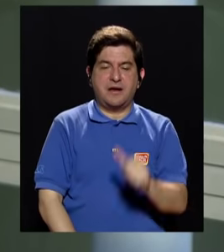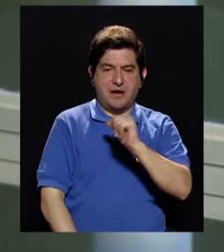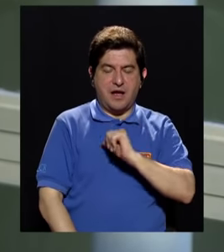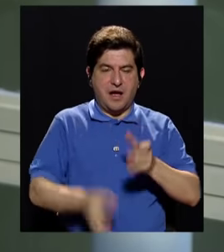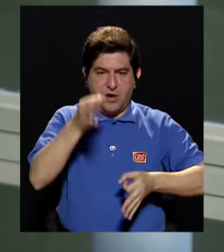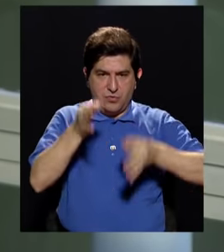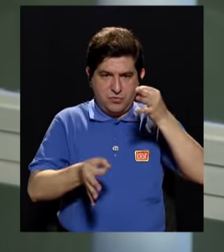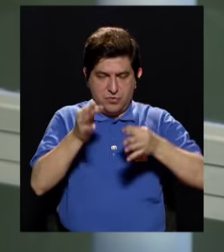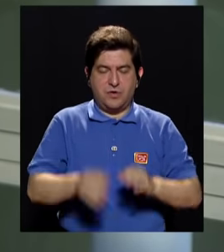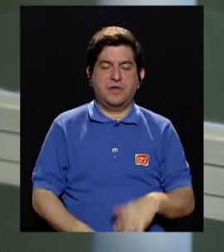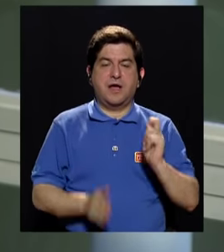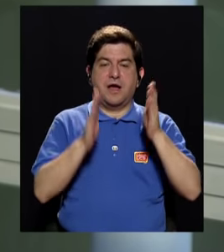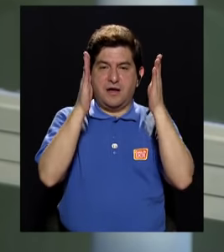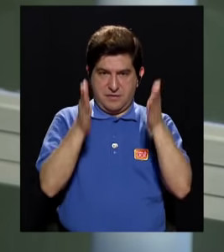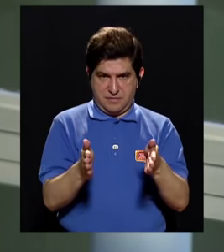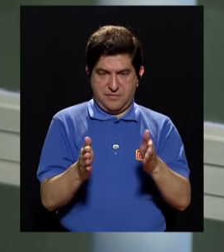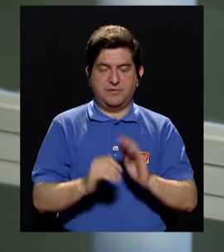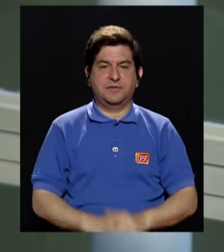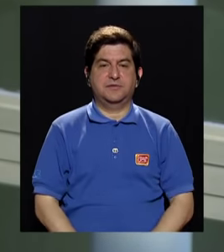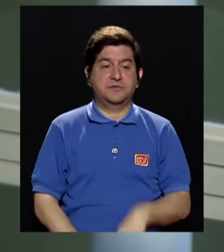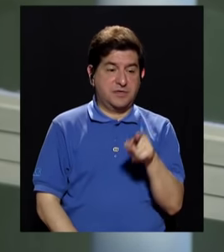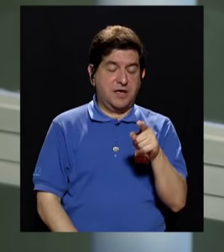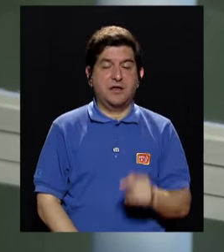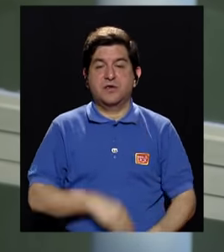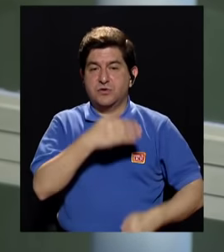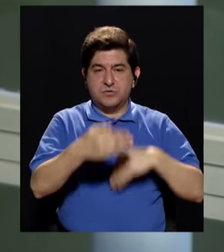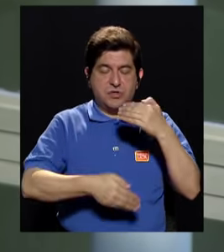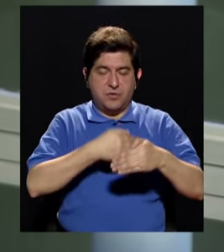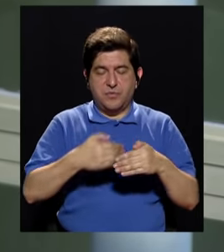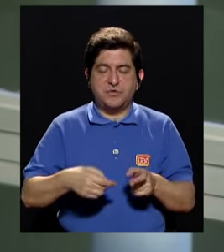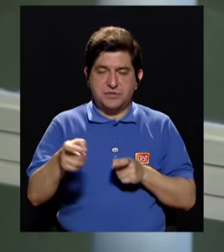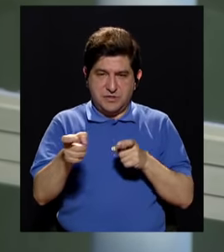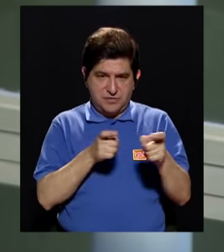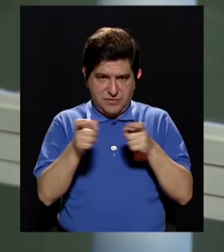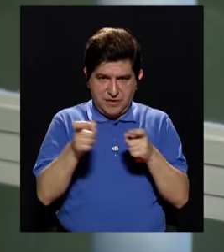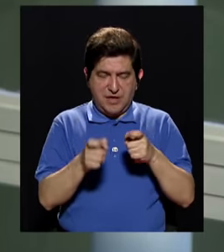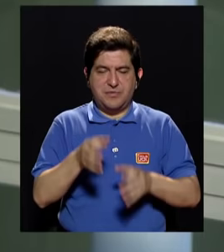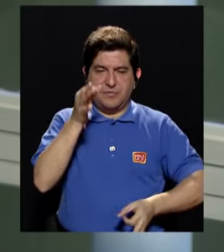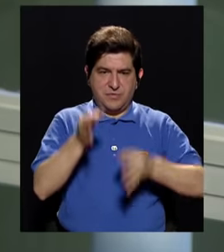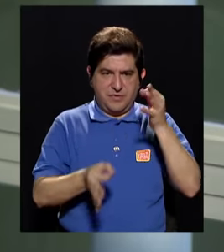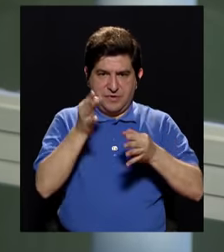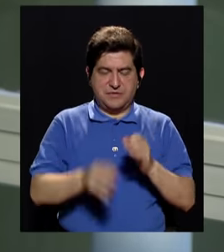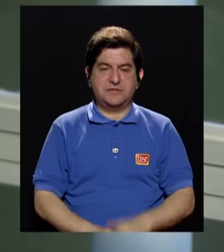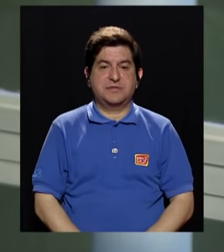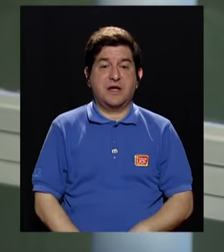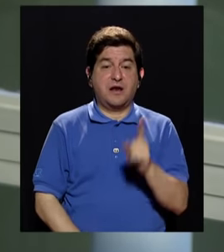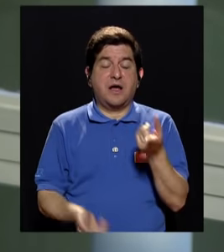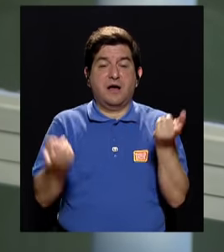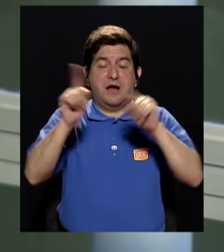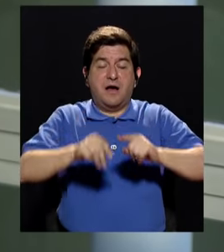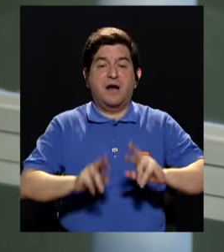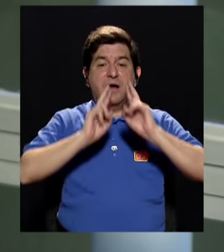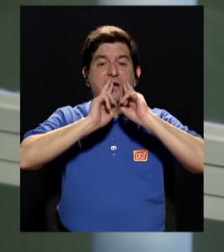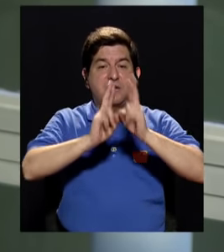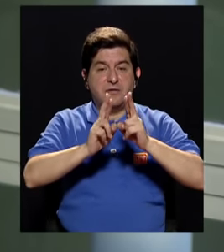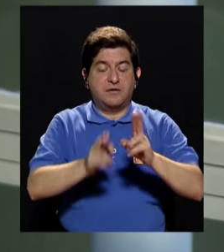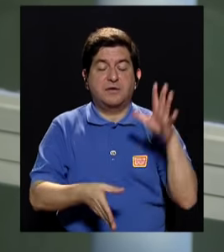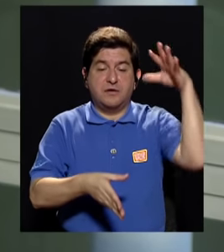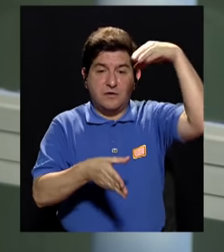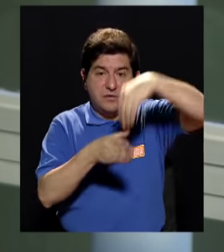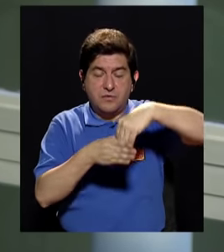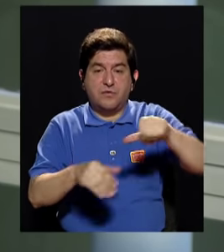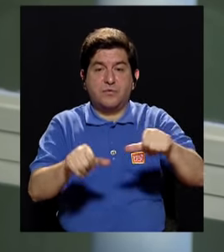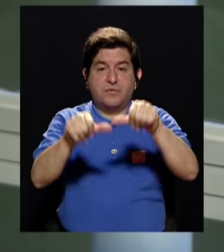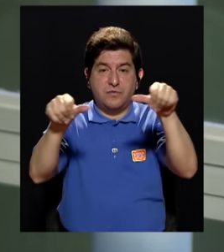autoridad judicial que son los abogados que administran la justicia tengan que decidir un caso donde sea necesario tomar en